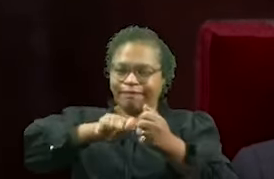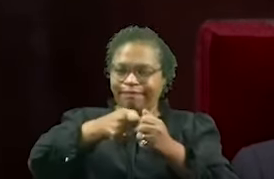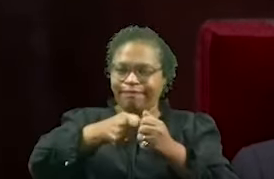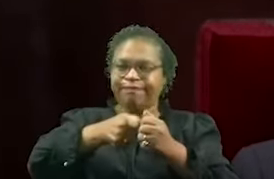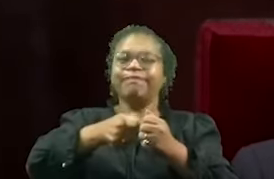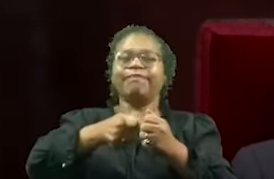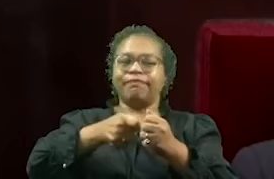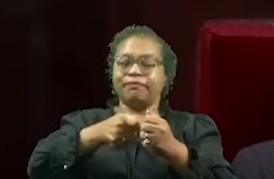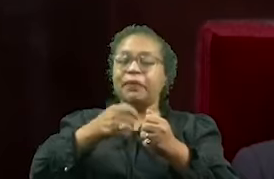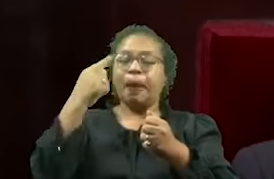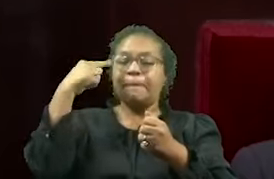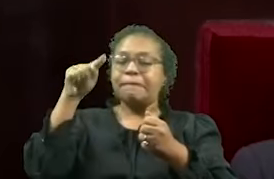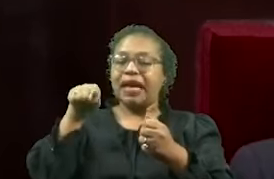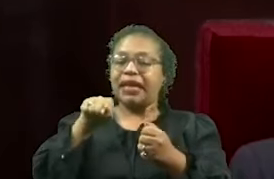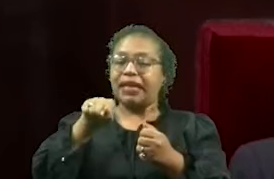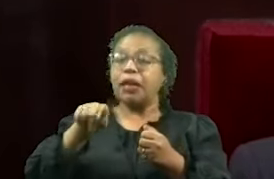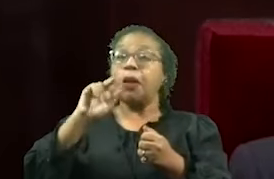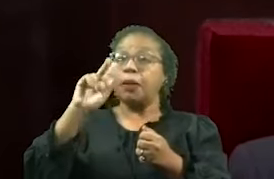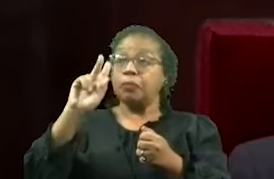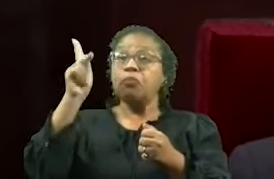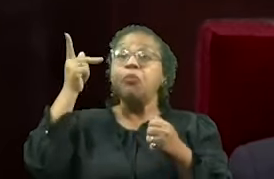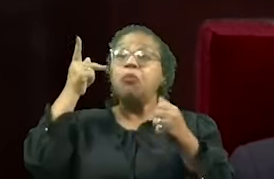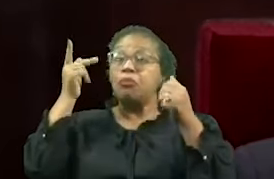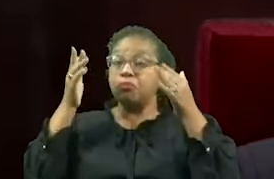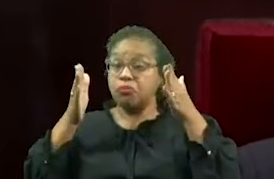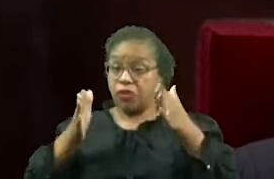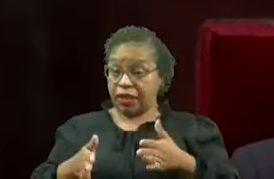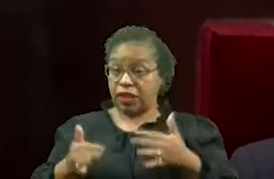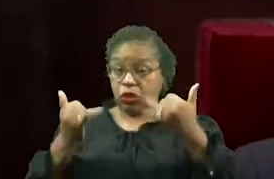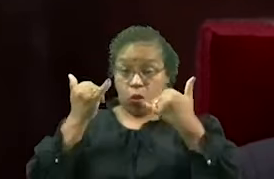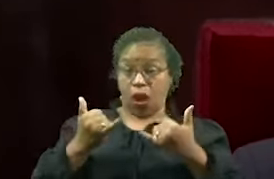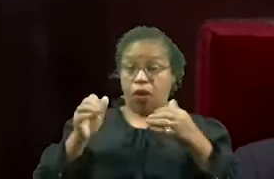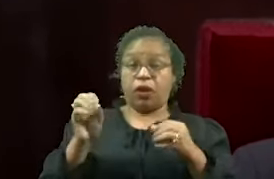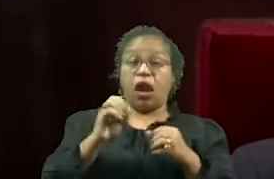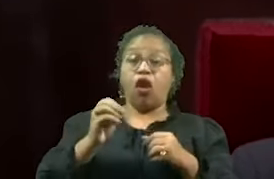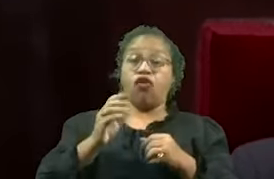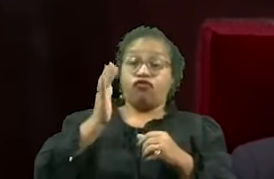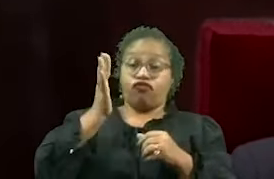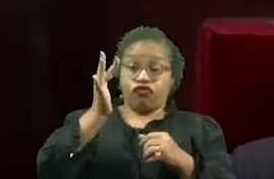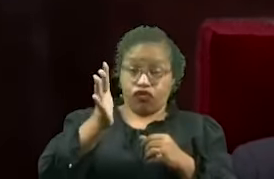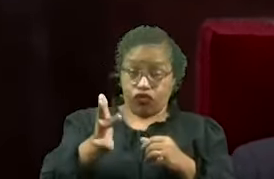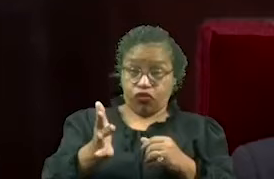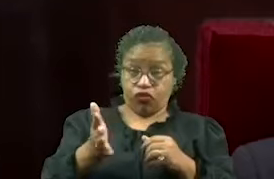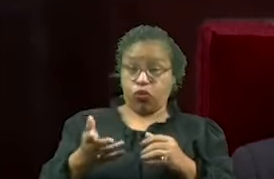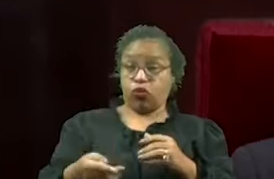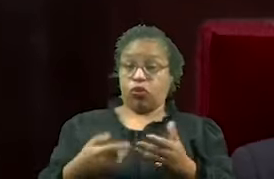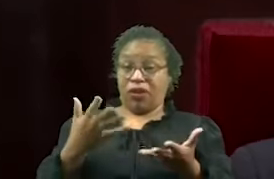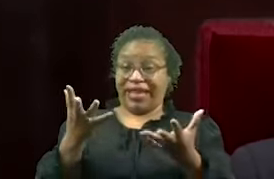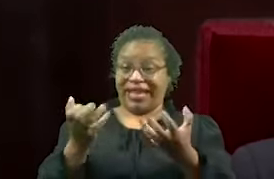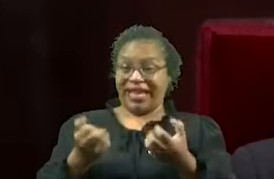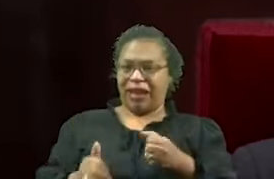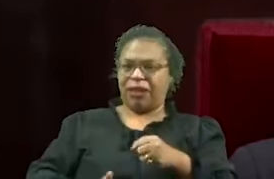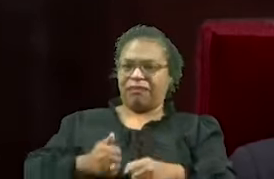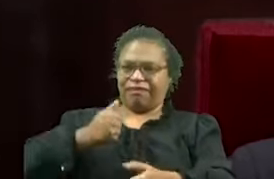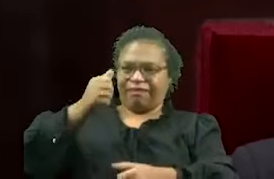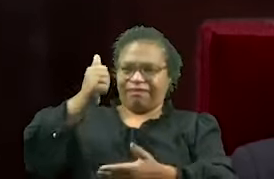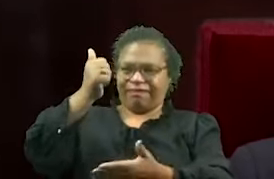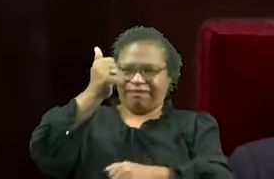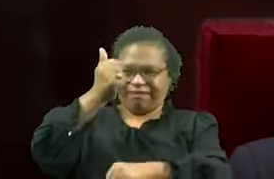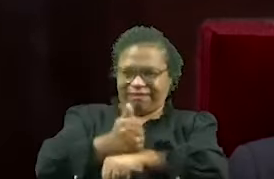ningún político del presente o del futuro caiga en la tentación de querer eternizarse en el poder de ahora